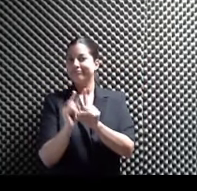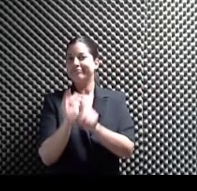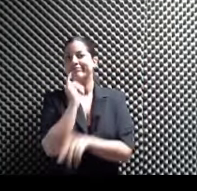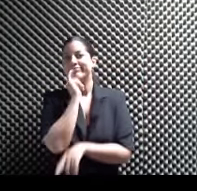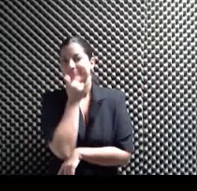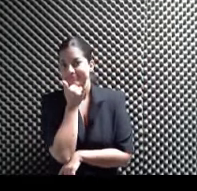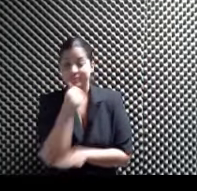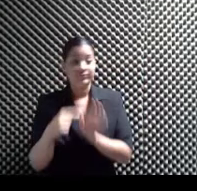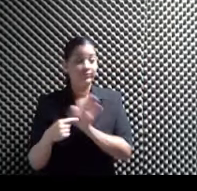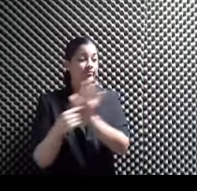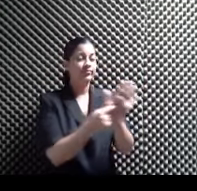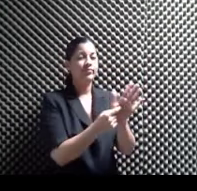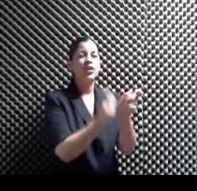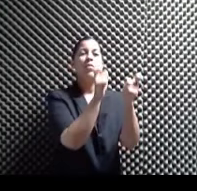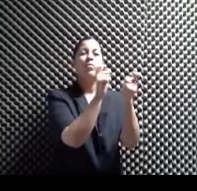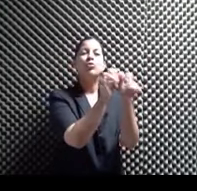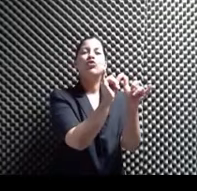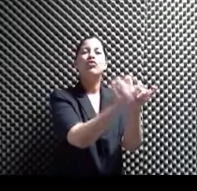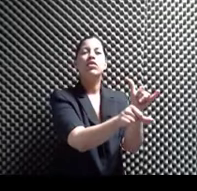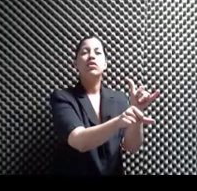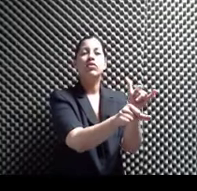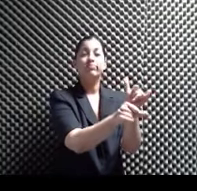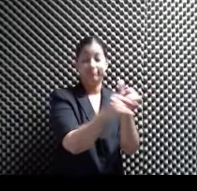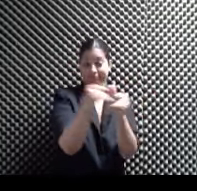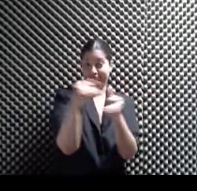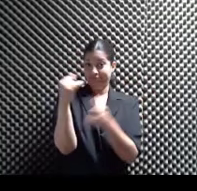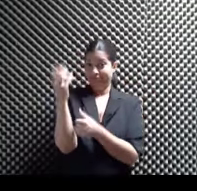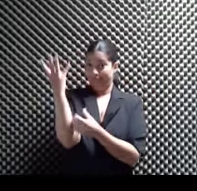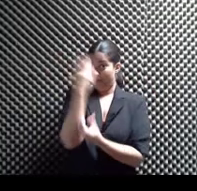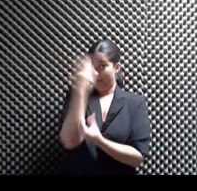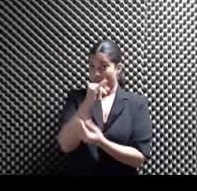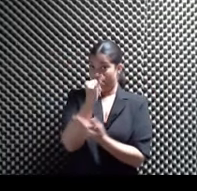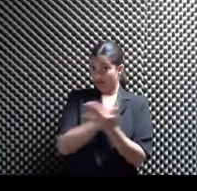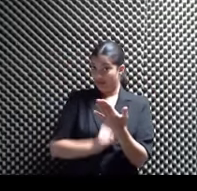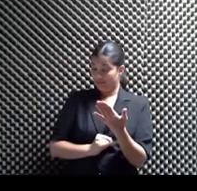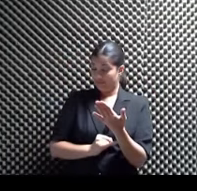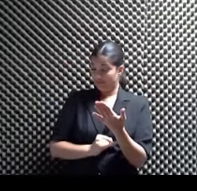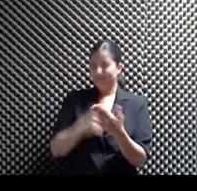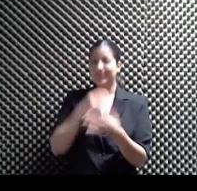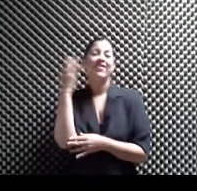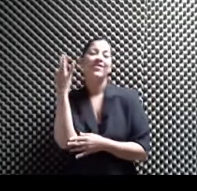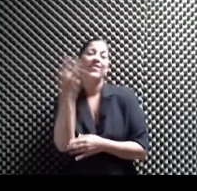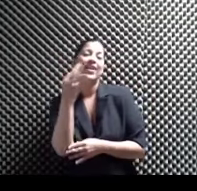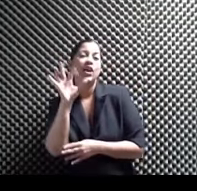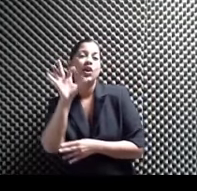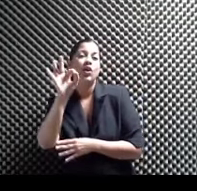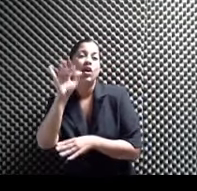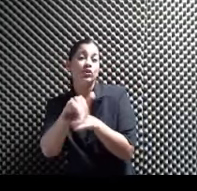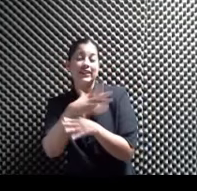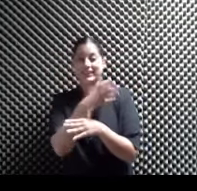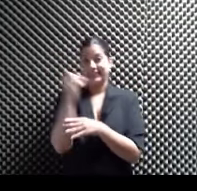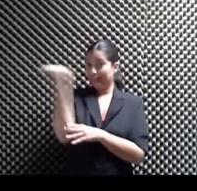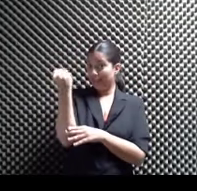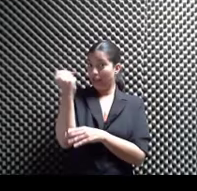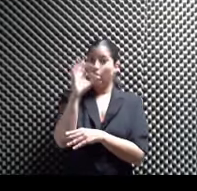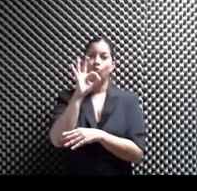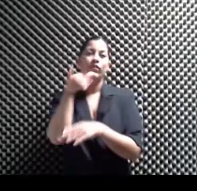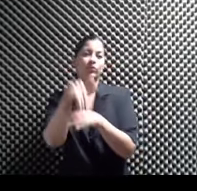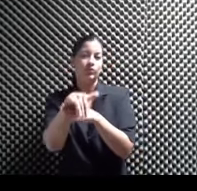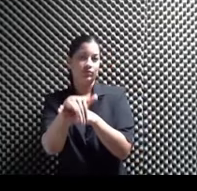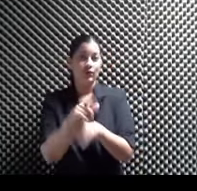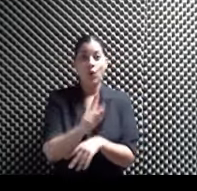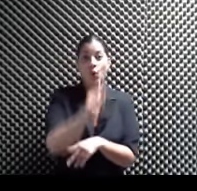Punto Fijo En Bellas Artes Este viernes A las 9 de la noche Y el sábado A las 9 de la noche O sea el 1 y